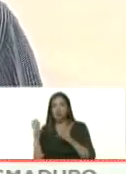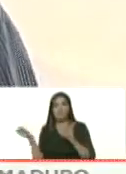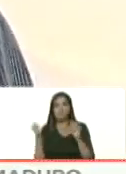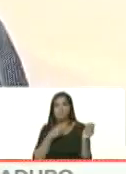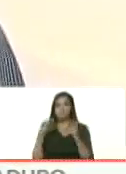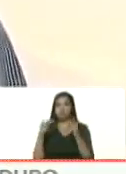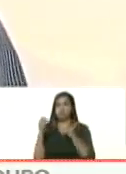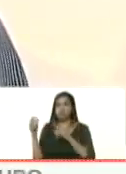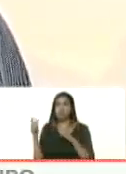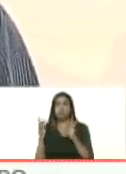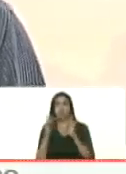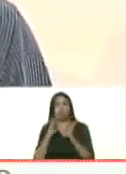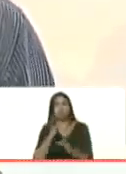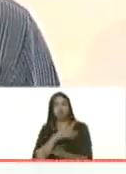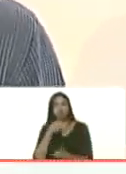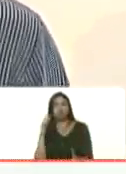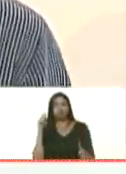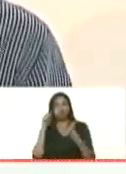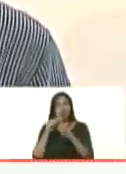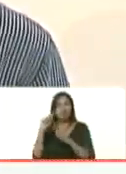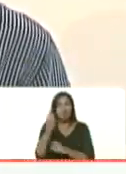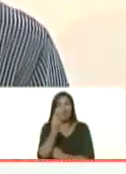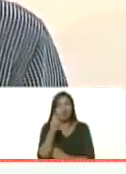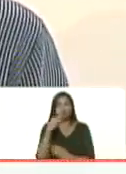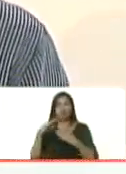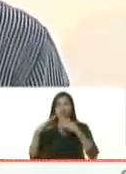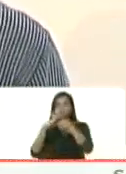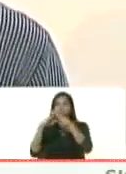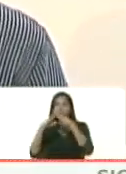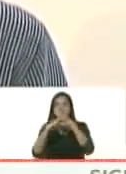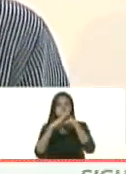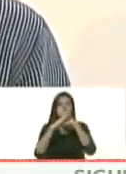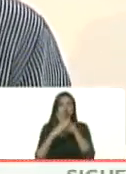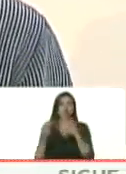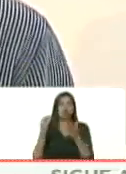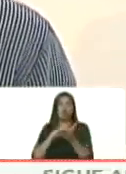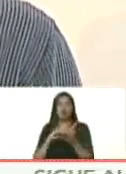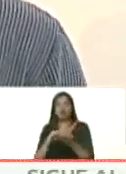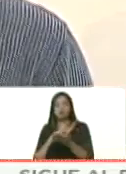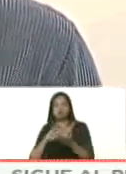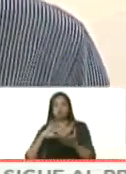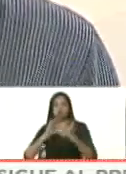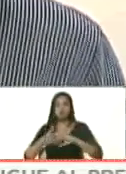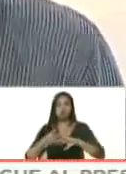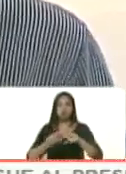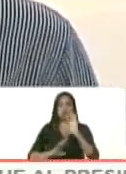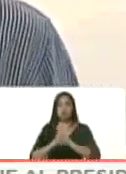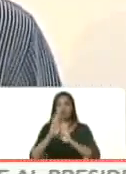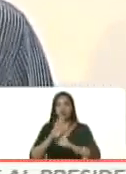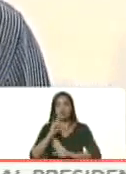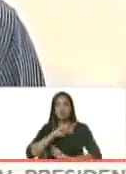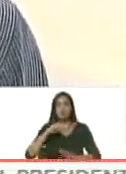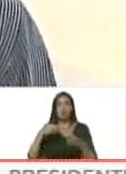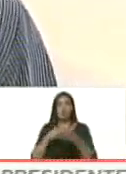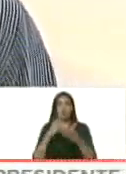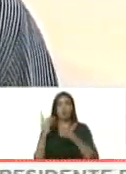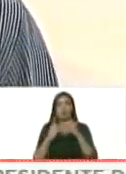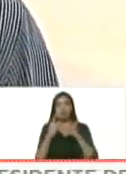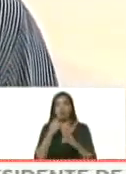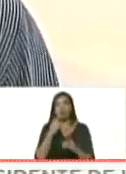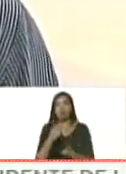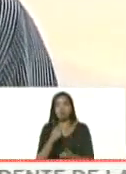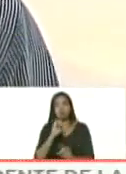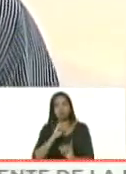sociales, con el objetivo principal de obstaculizar, entorpecer y enturbiar el desarrollo de la mesa de diálogo. A ellos les